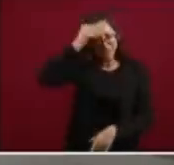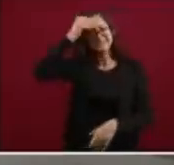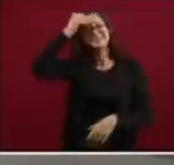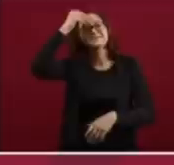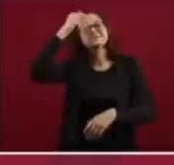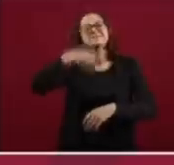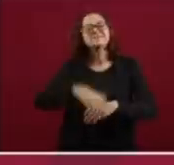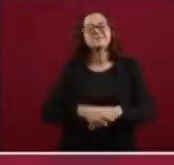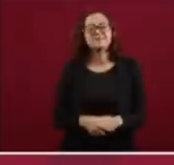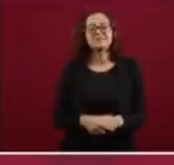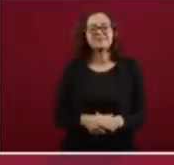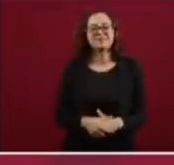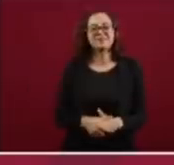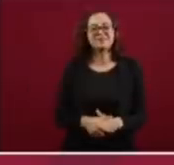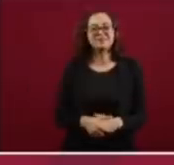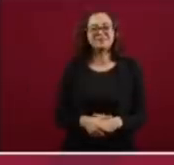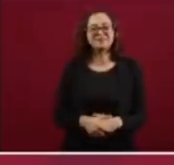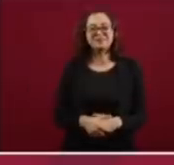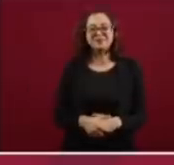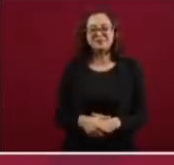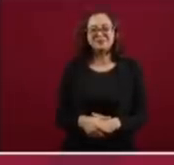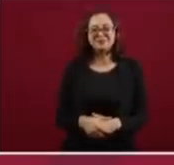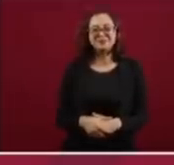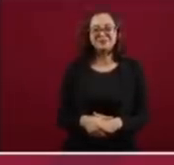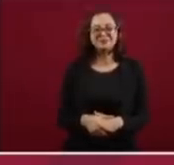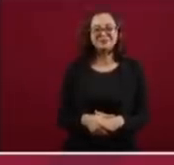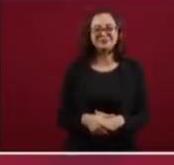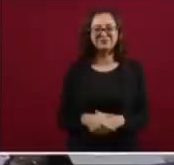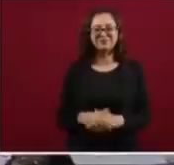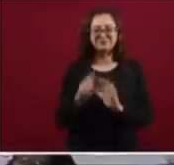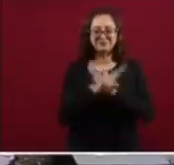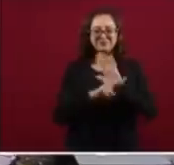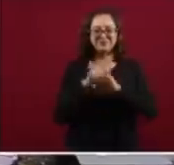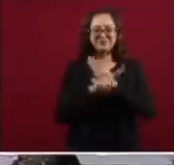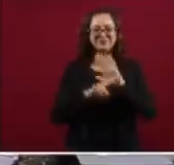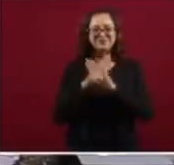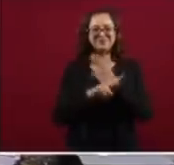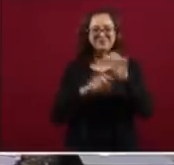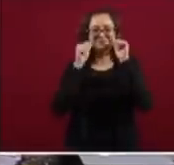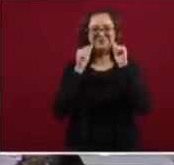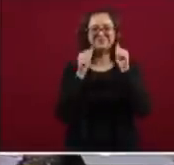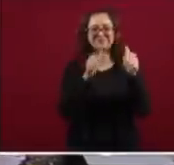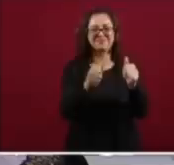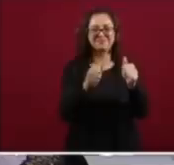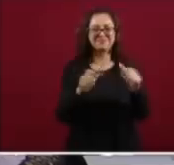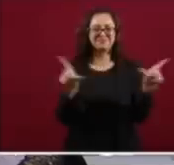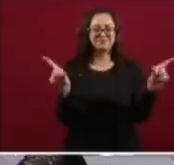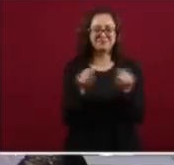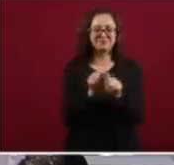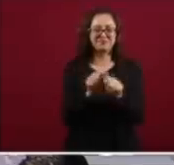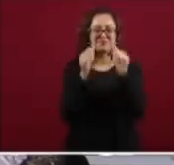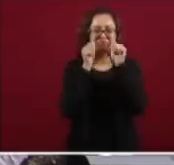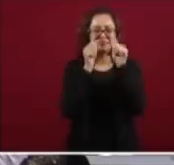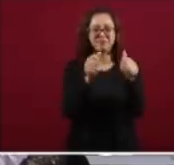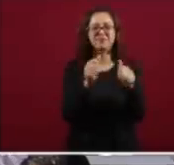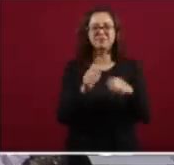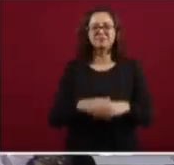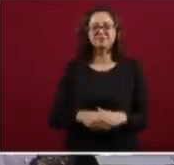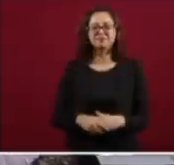entonces vamos a ver si este vídeo muy breve